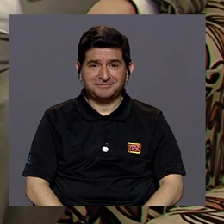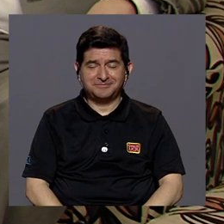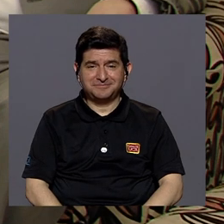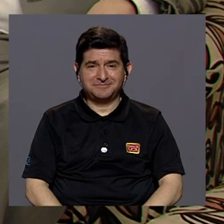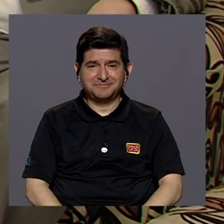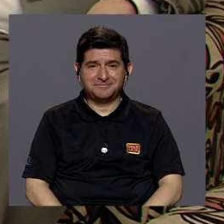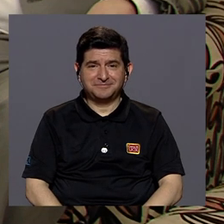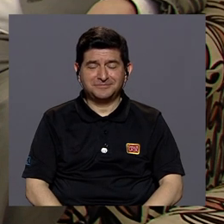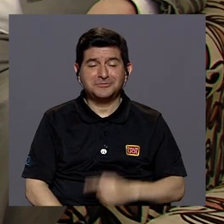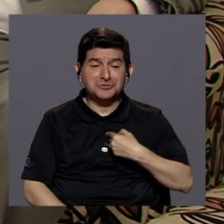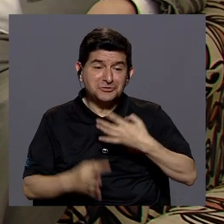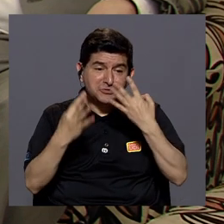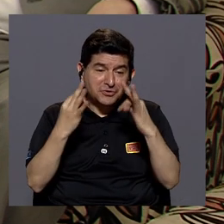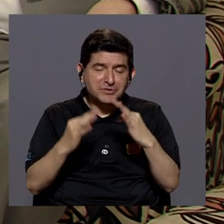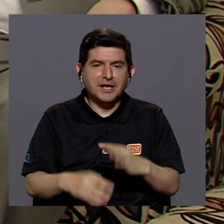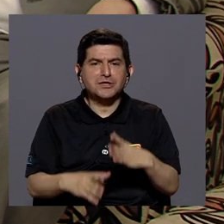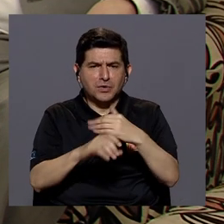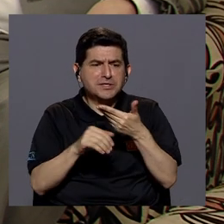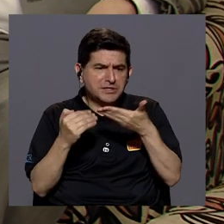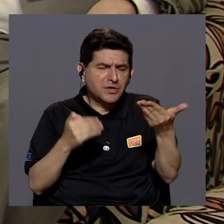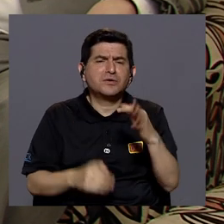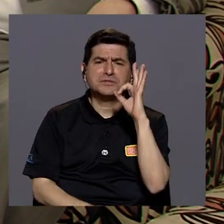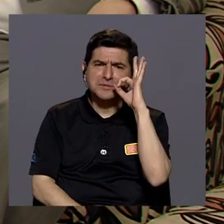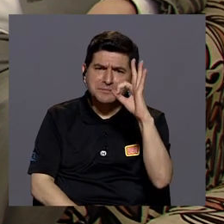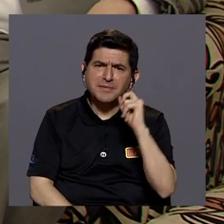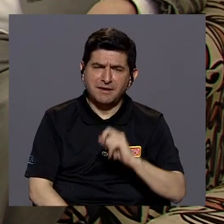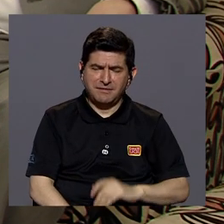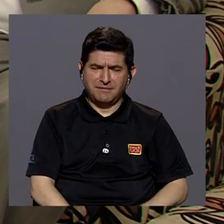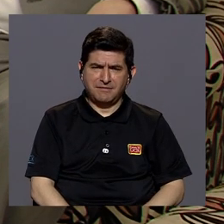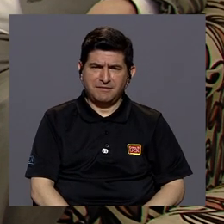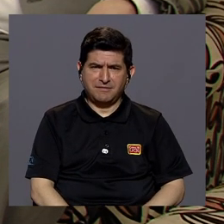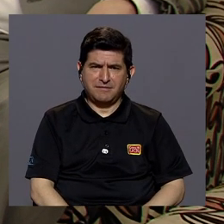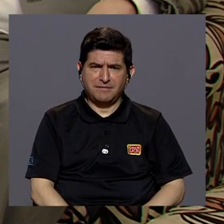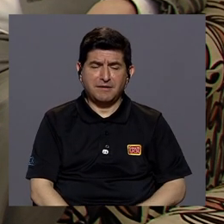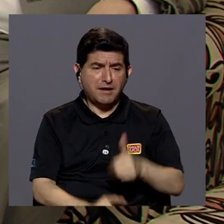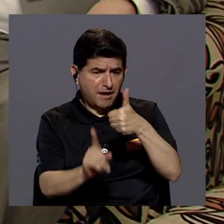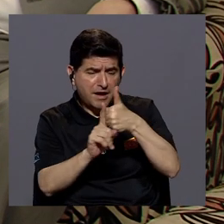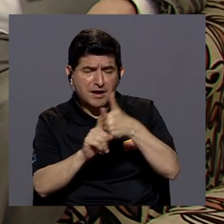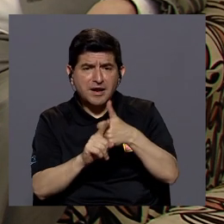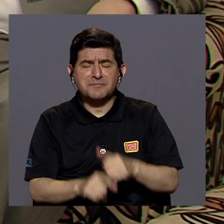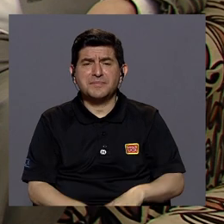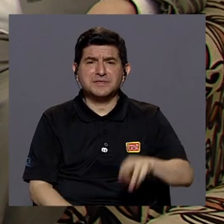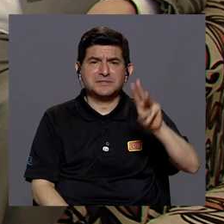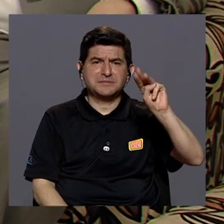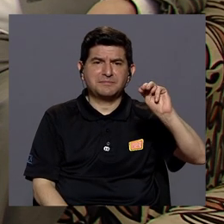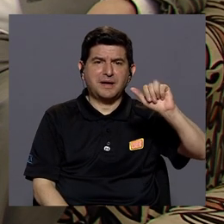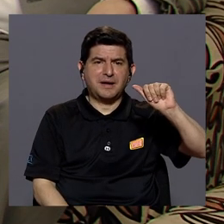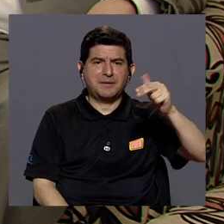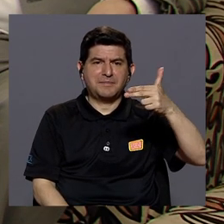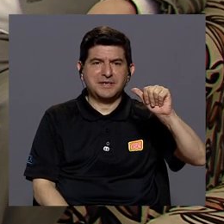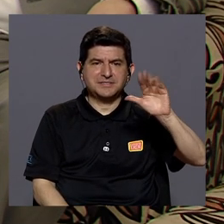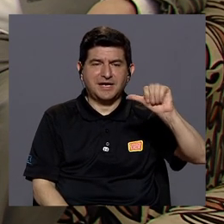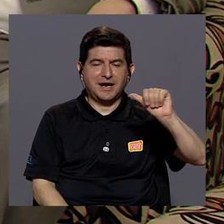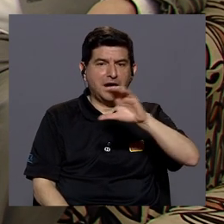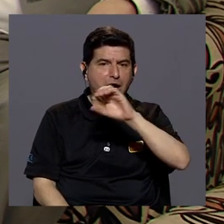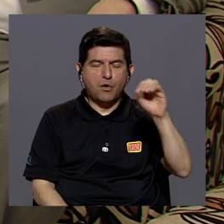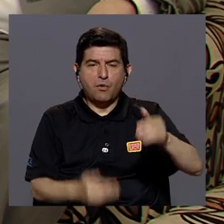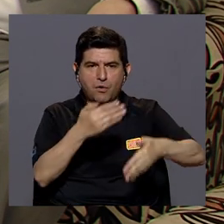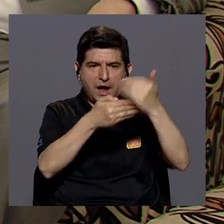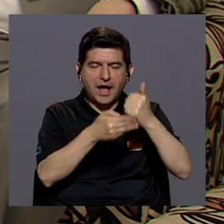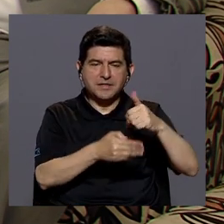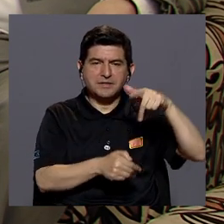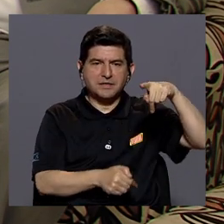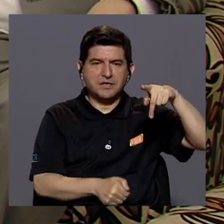Yo hago lo posible por hacer el bien. Ya en la misma página de La Machaca o La Pulga en su tiempo,